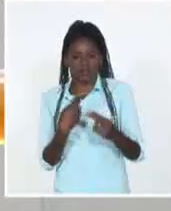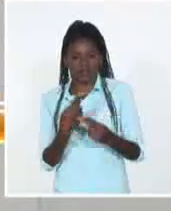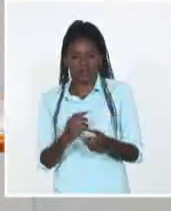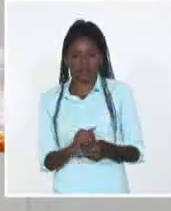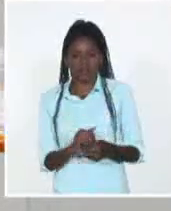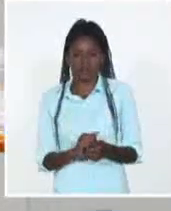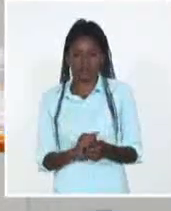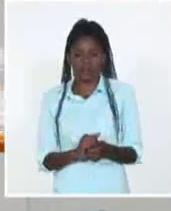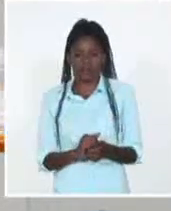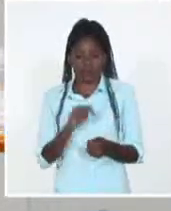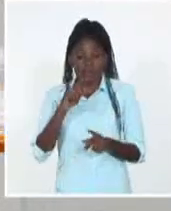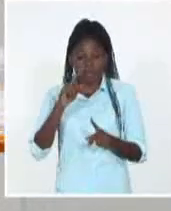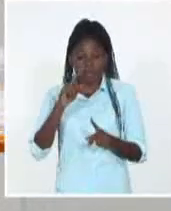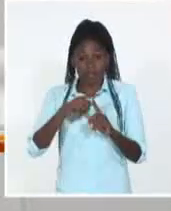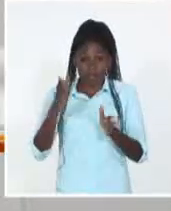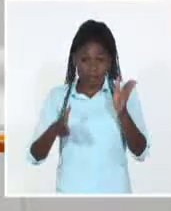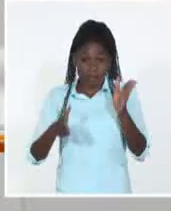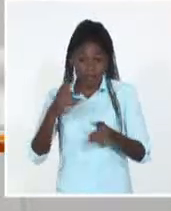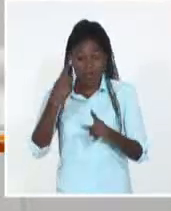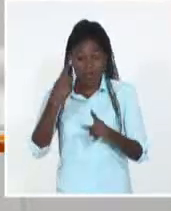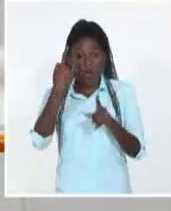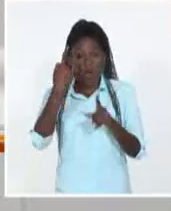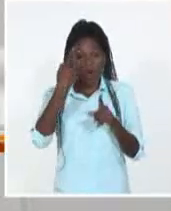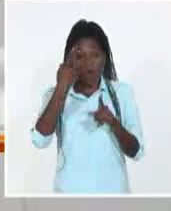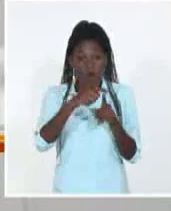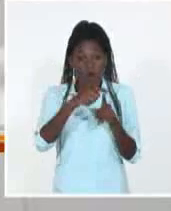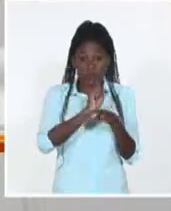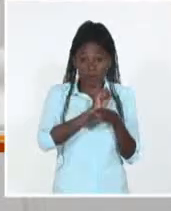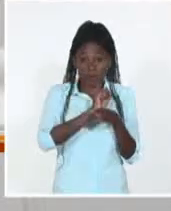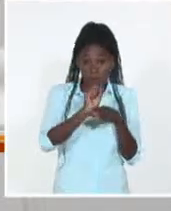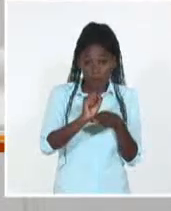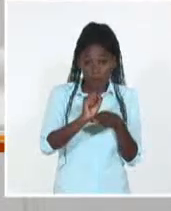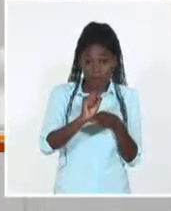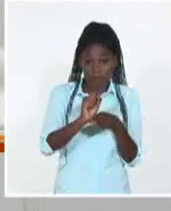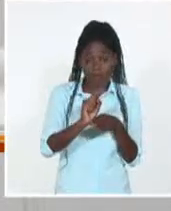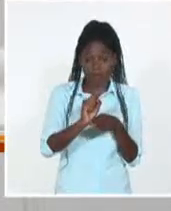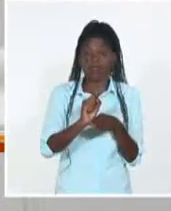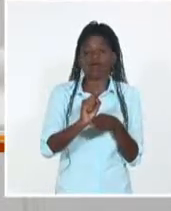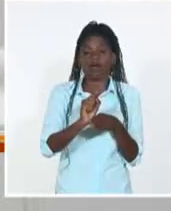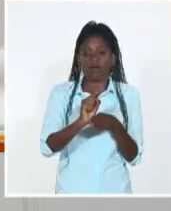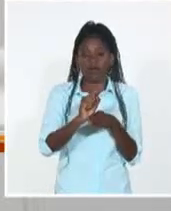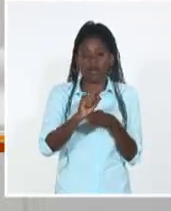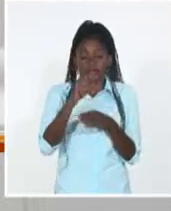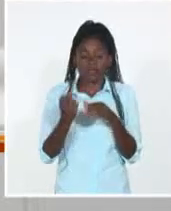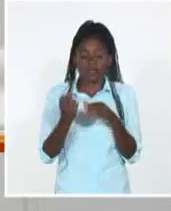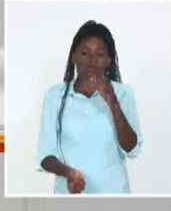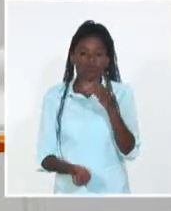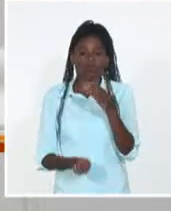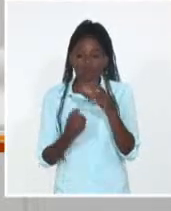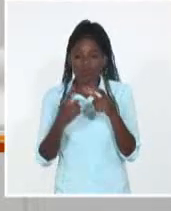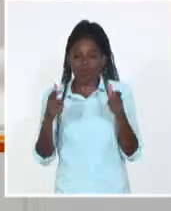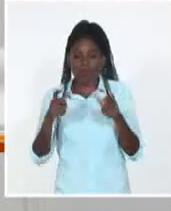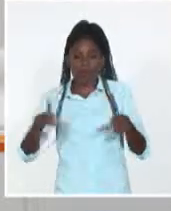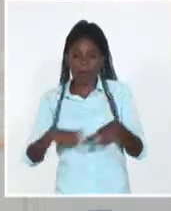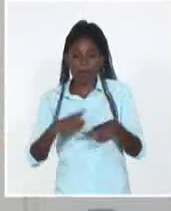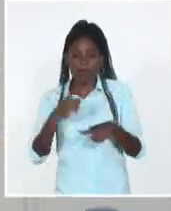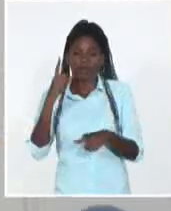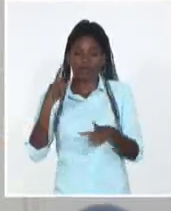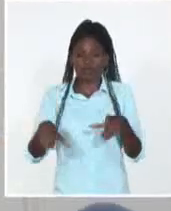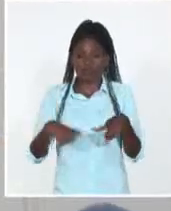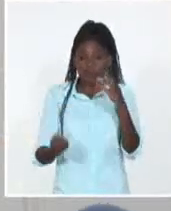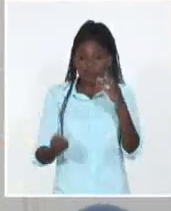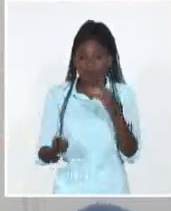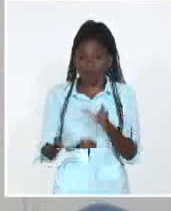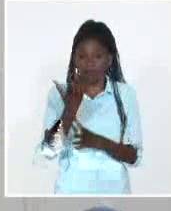importante destacar que hay otras piezas, por ejemplo, Tarde en la Siesta, que está cumpliendo su aniversario 50 de